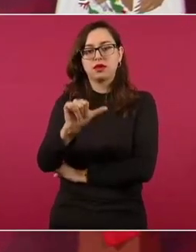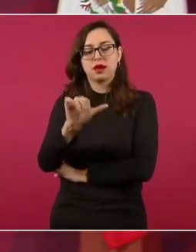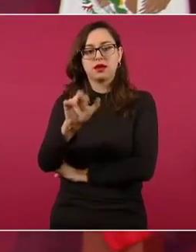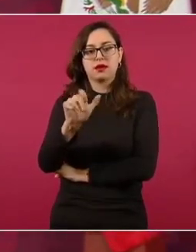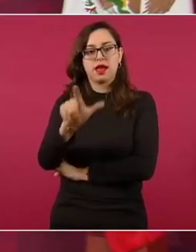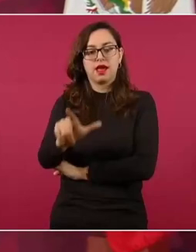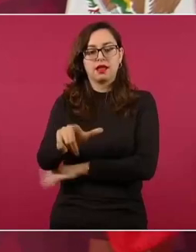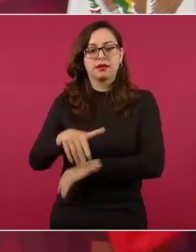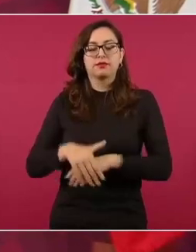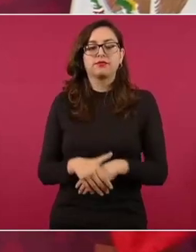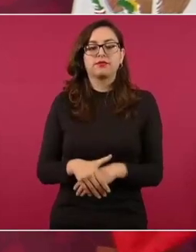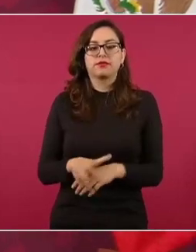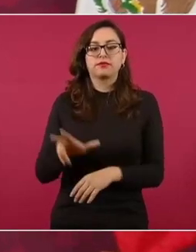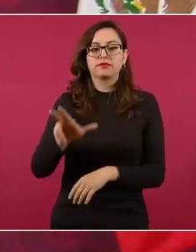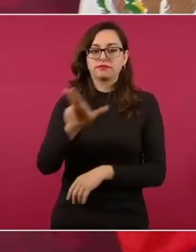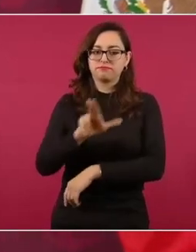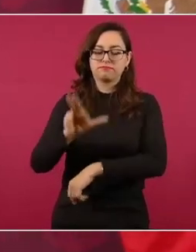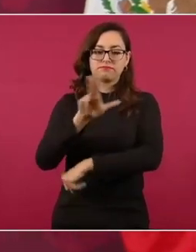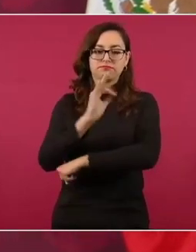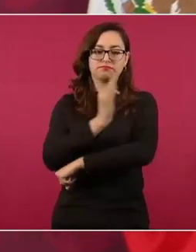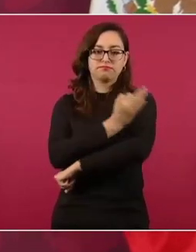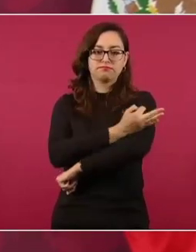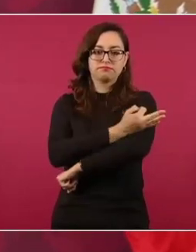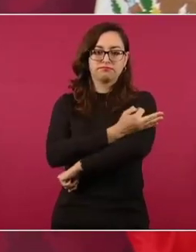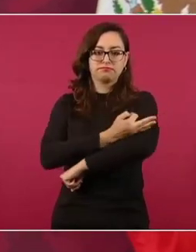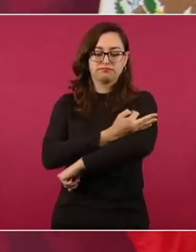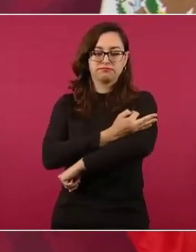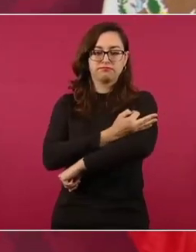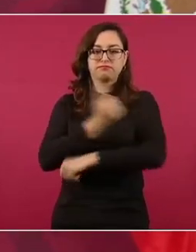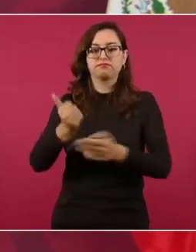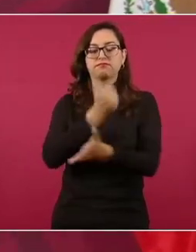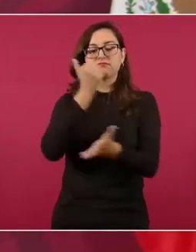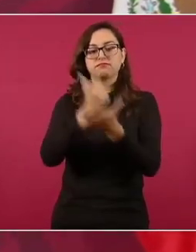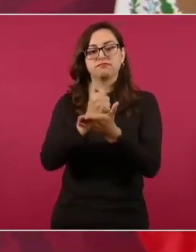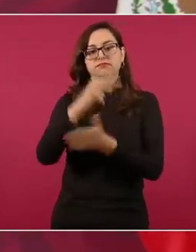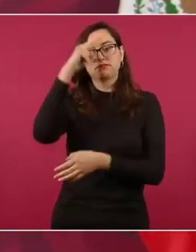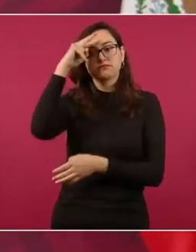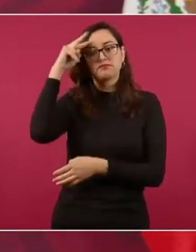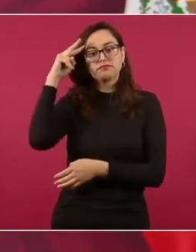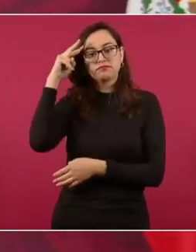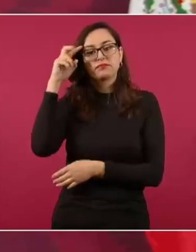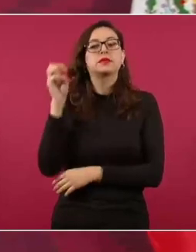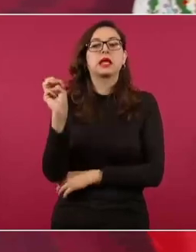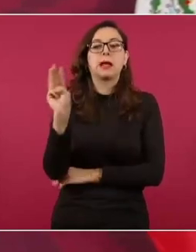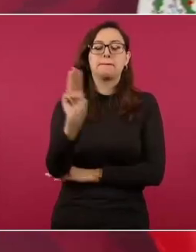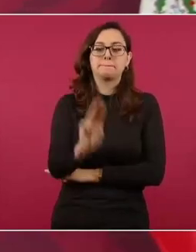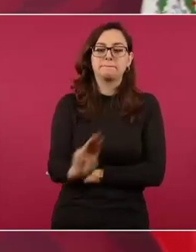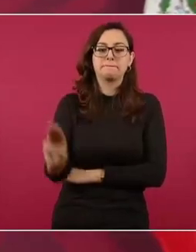martes por la tarde en Ciudad Victoria, y el miércoles